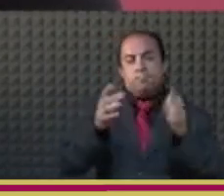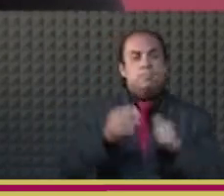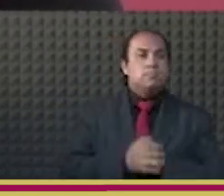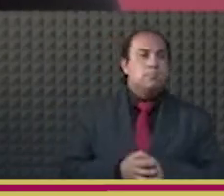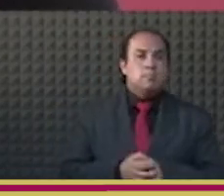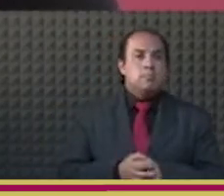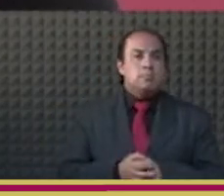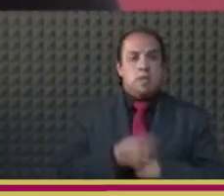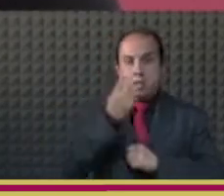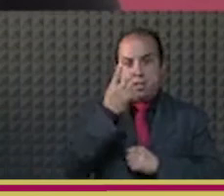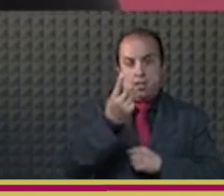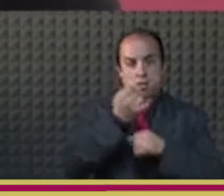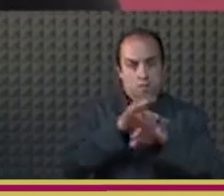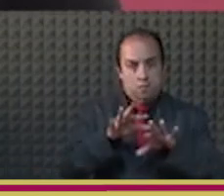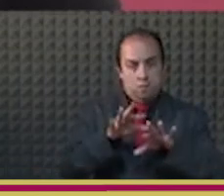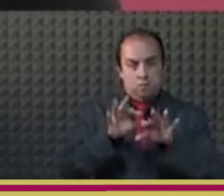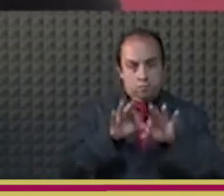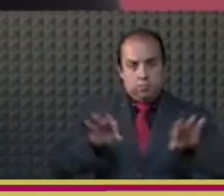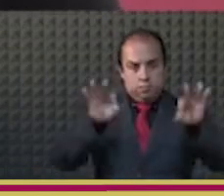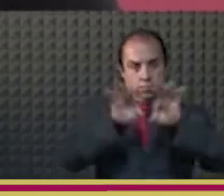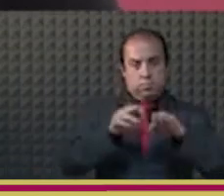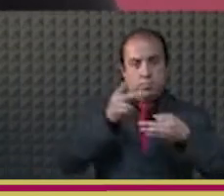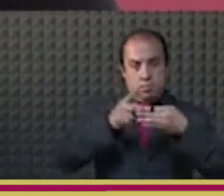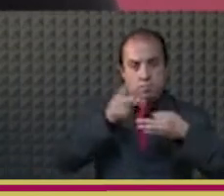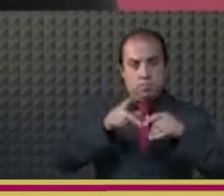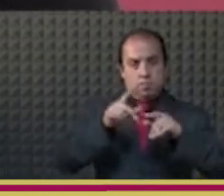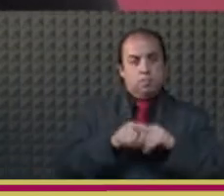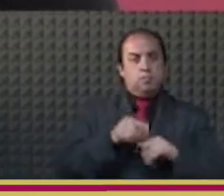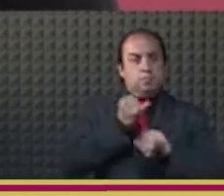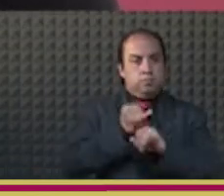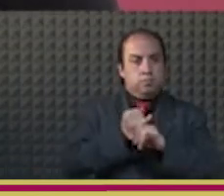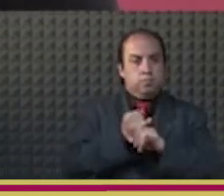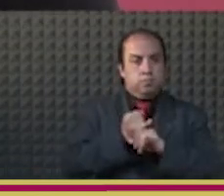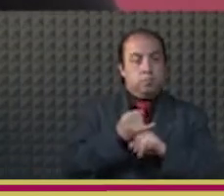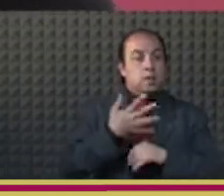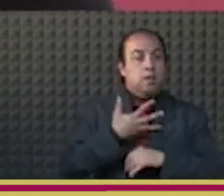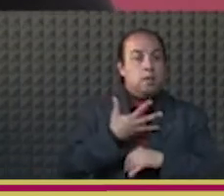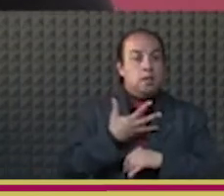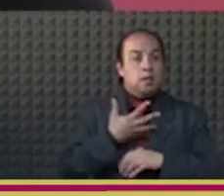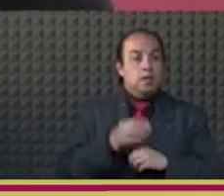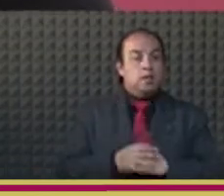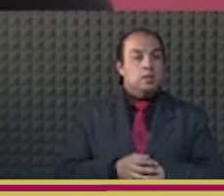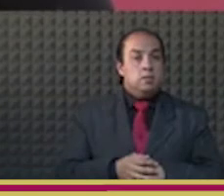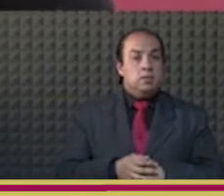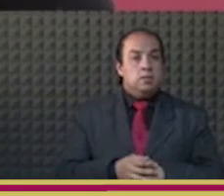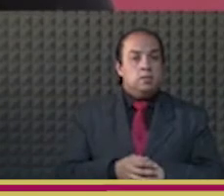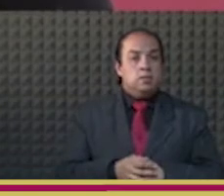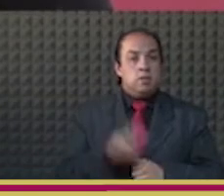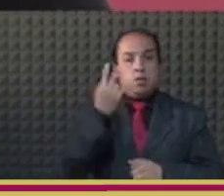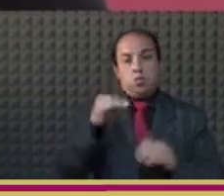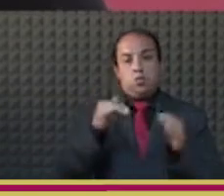solo dos datos importantes. La plataforma digital acumula nada más y nada menos